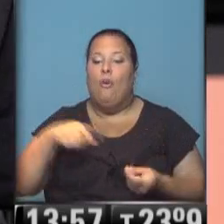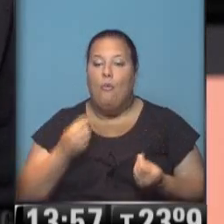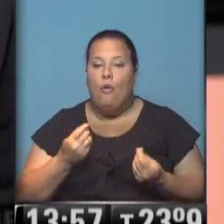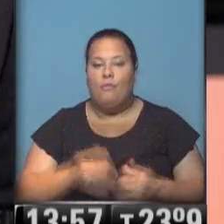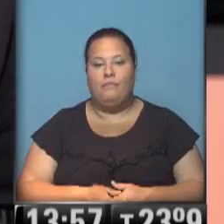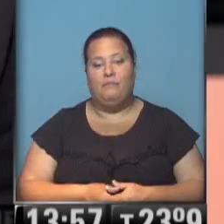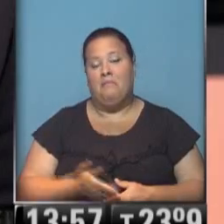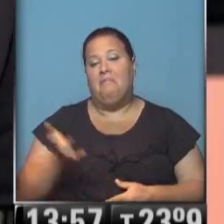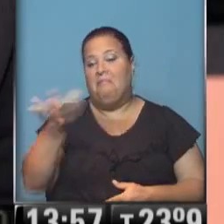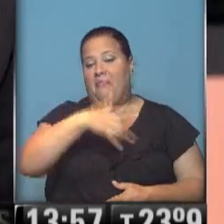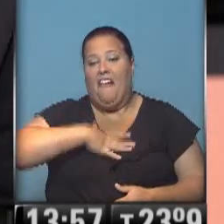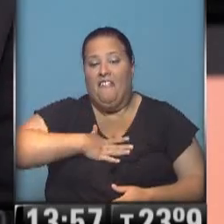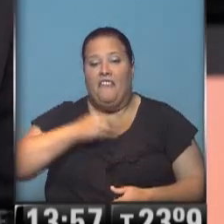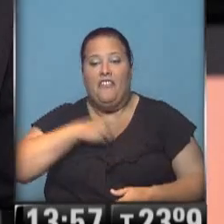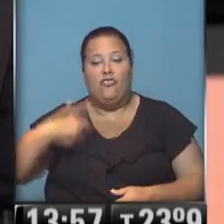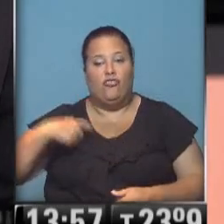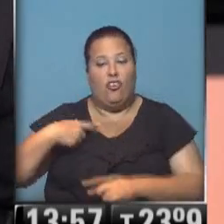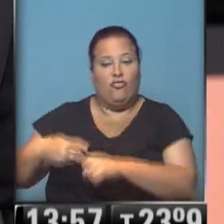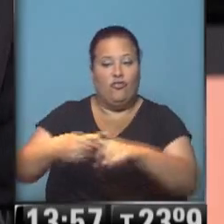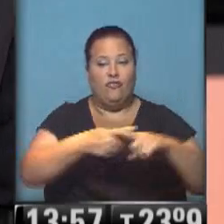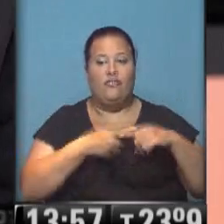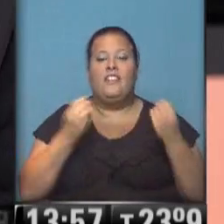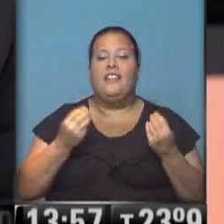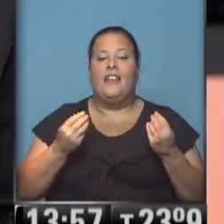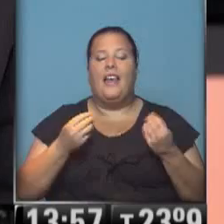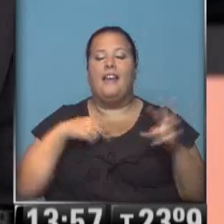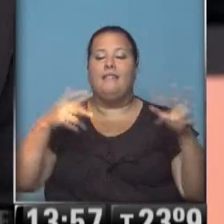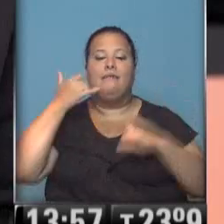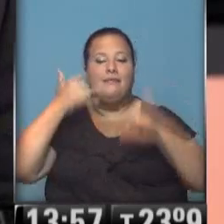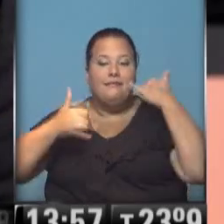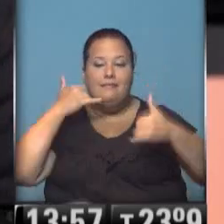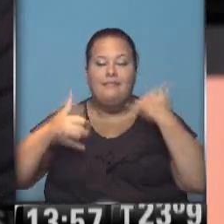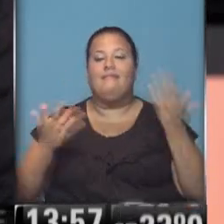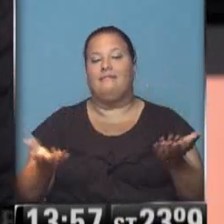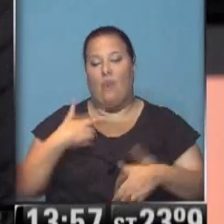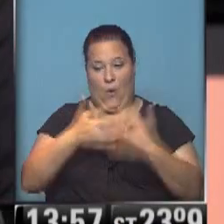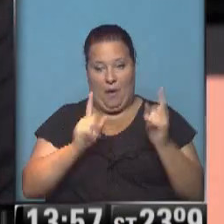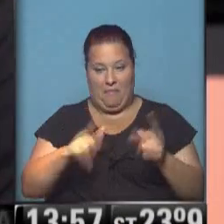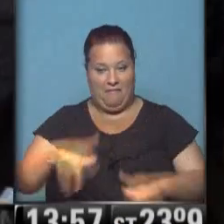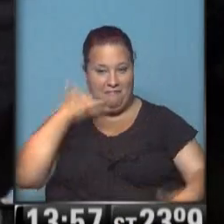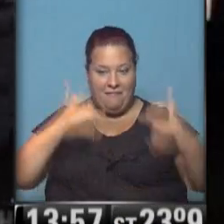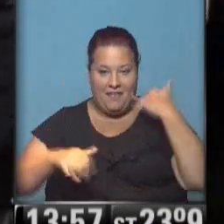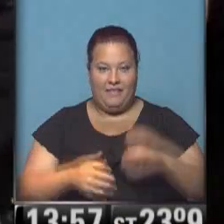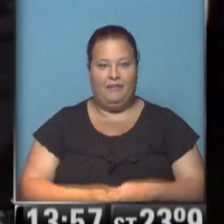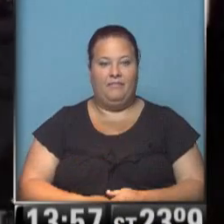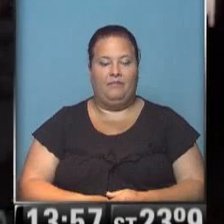Y se la pedimos a los hinchas, a los socios. ¿Y a quién ponemos de telemarketer? ¿Quién mejor que los jugadores?